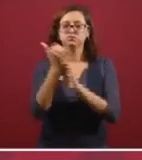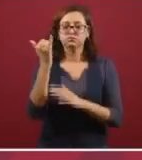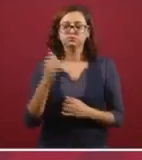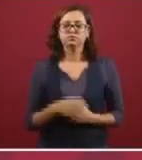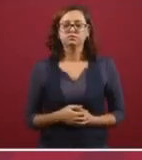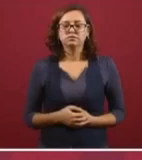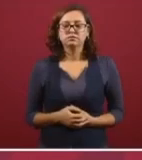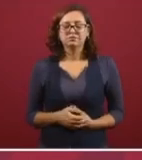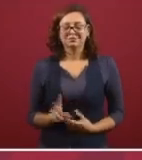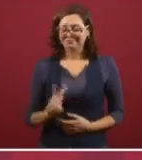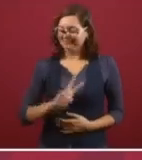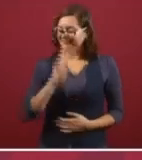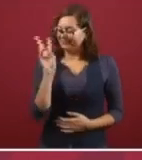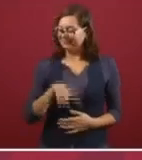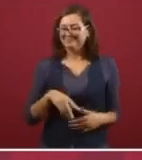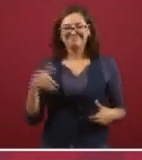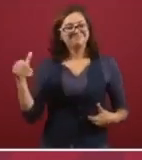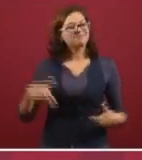molesto,